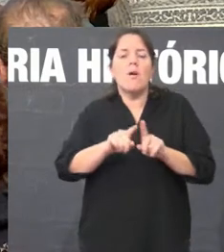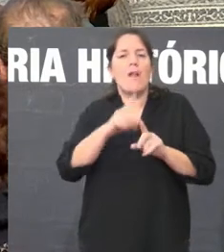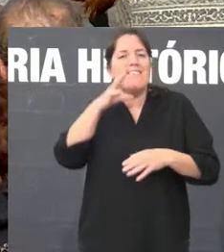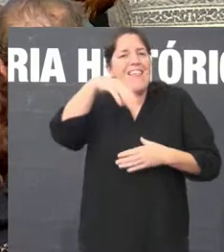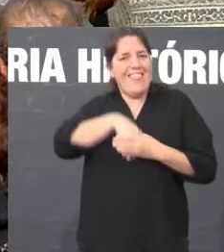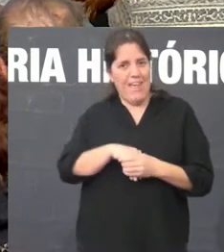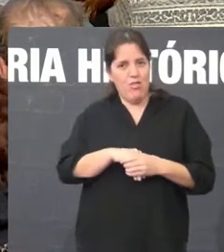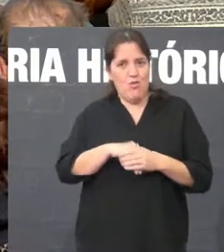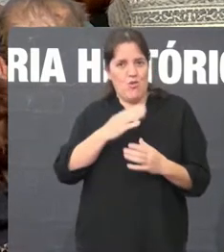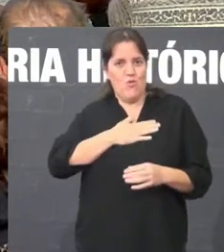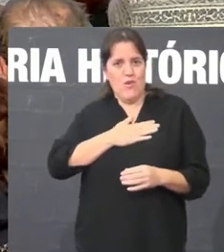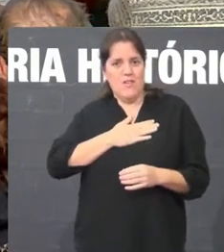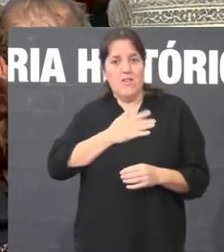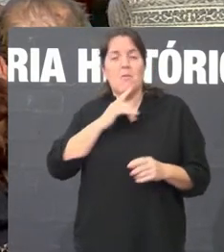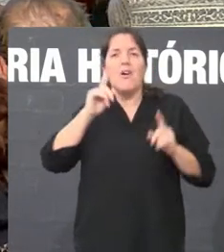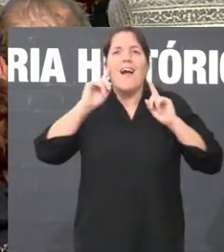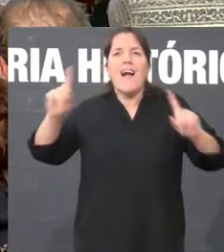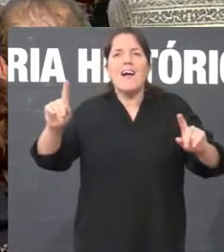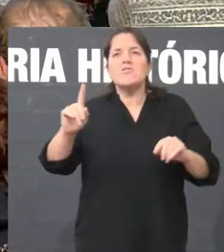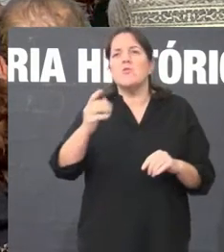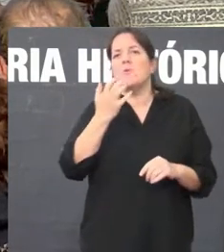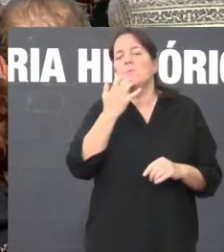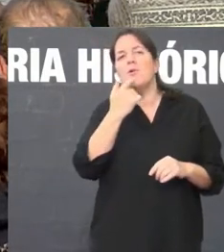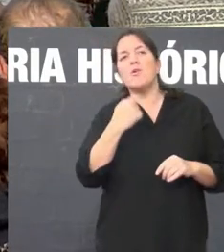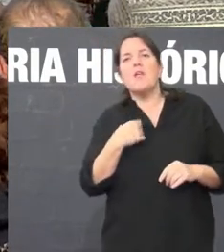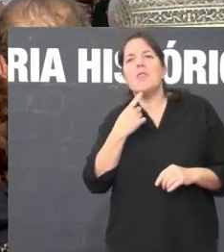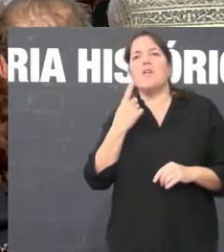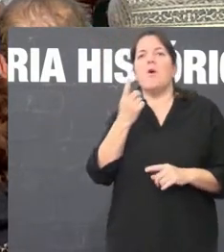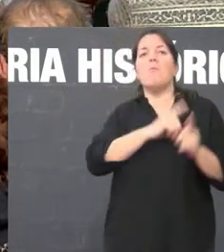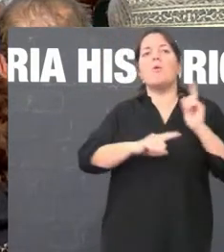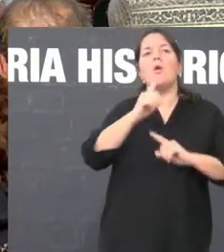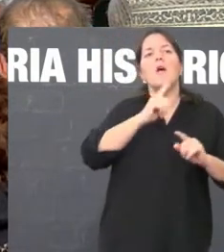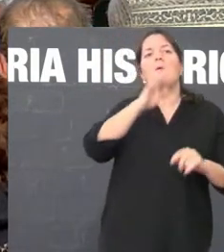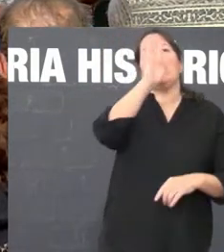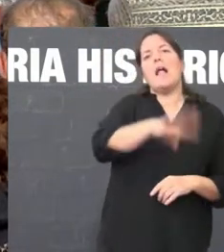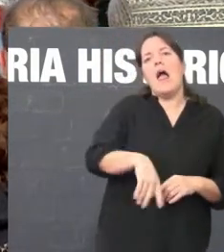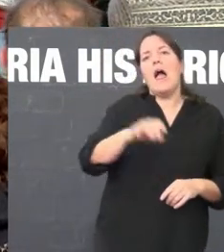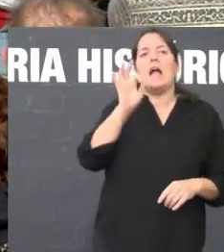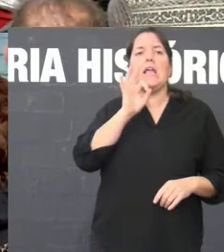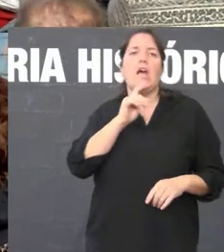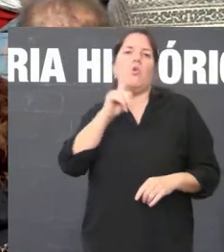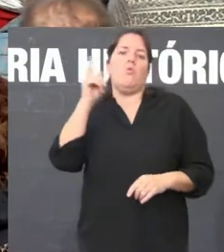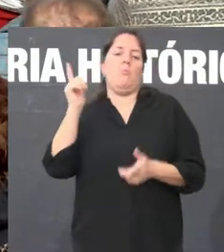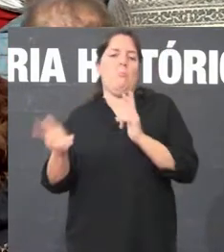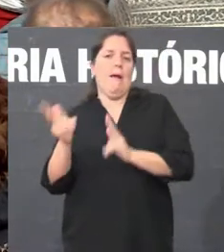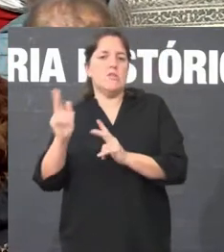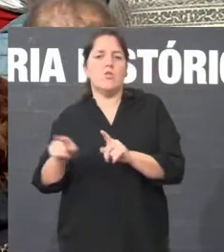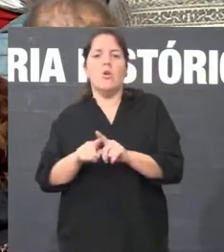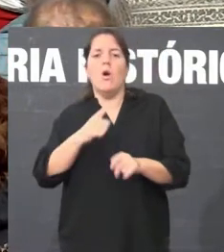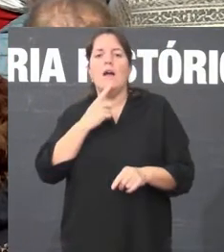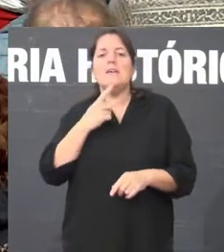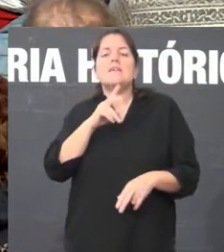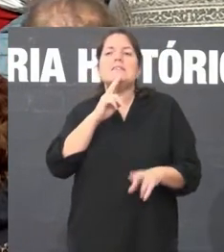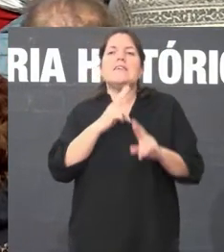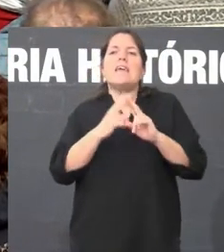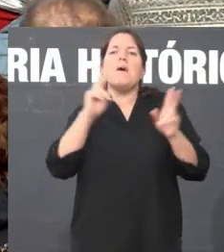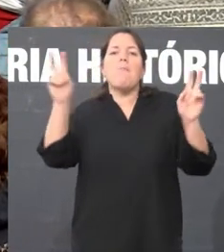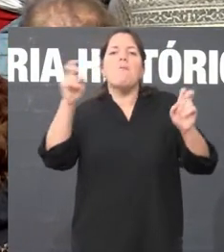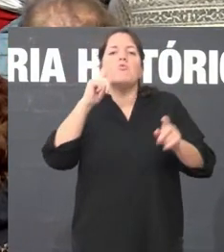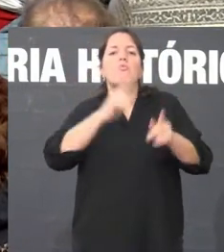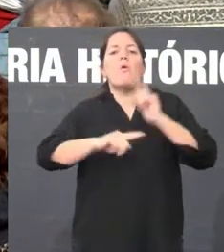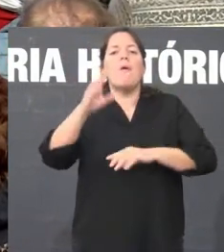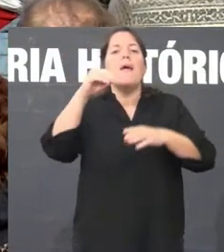Si nos dicen que el problema catalán, el problema vasco, el problema gallego es un problema español,